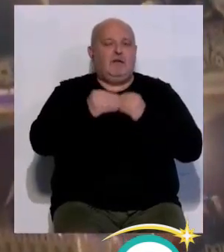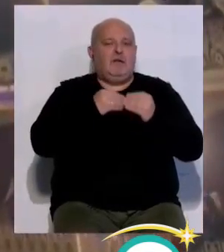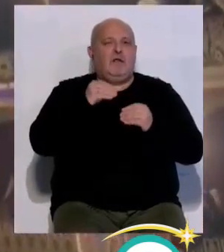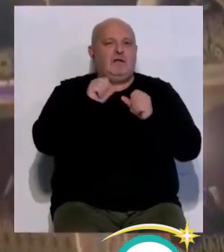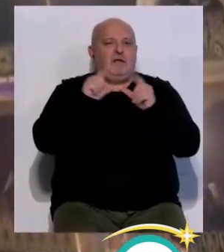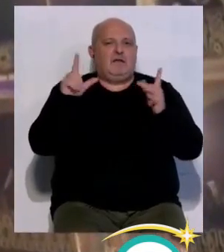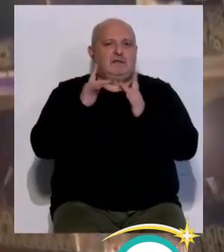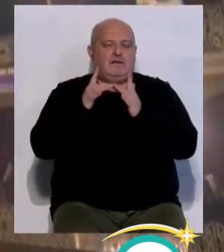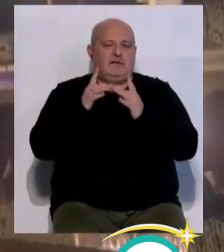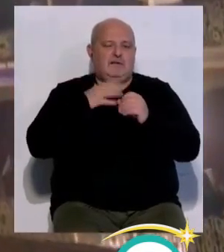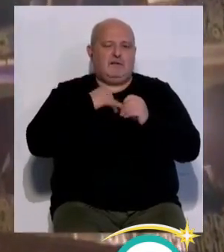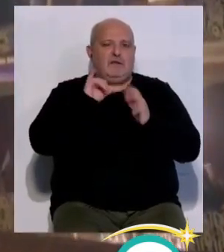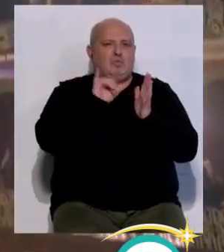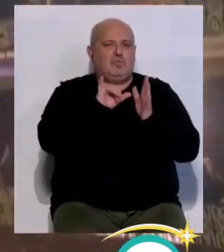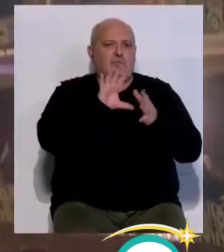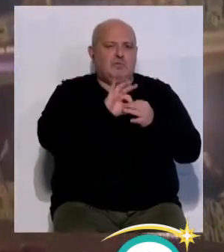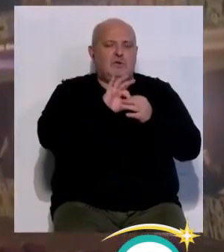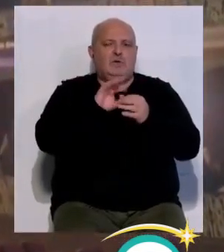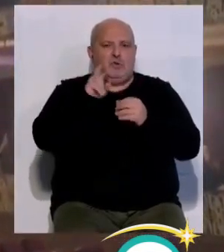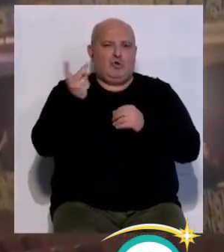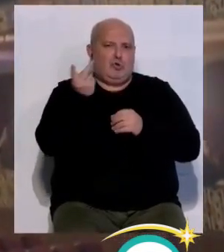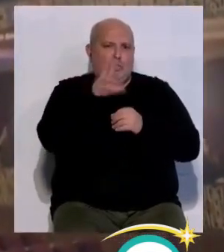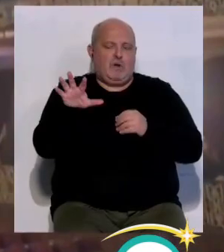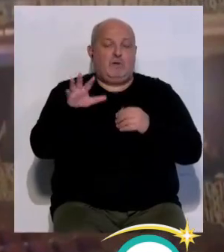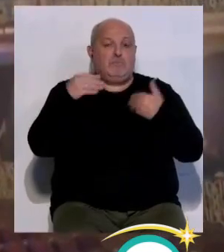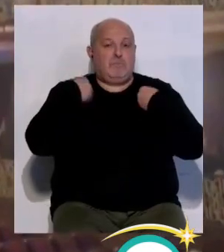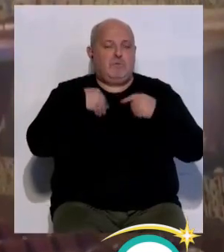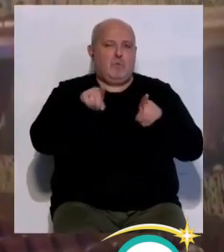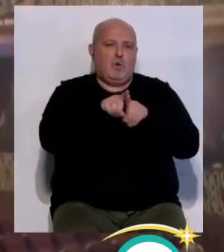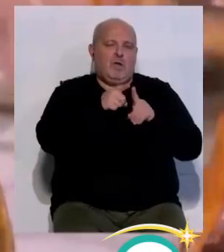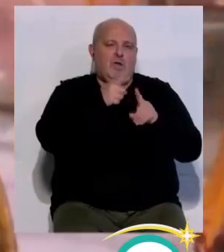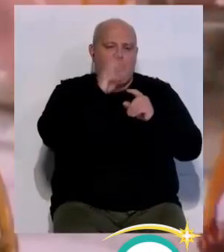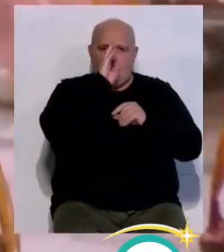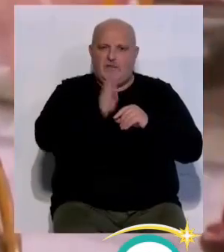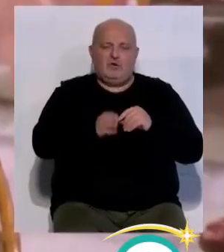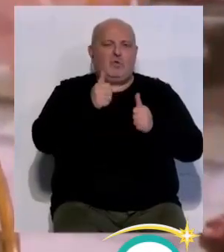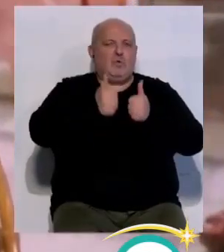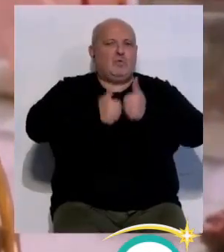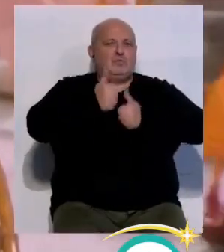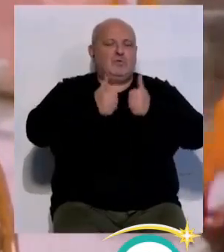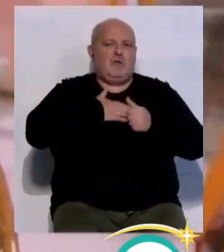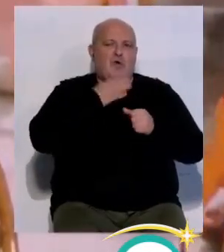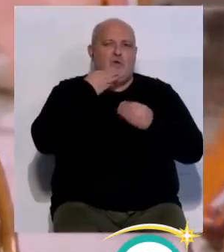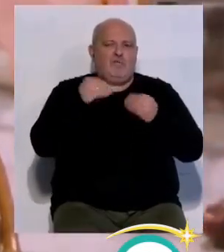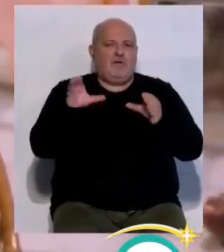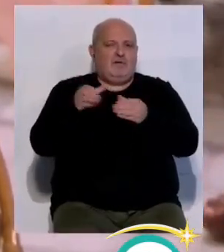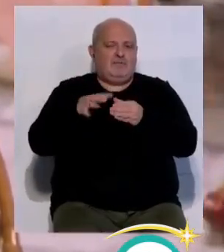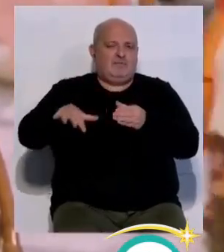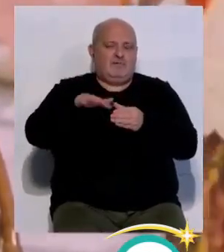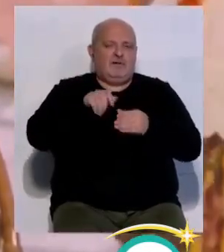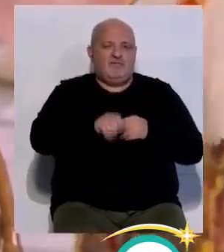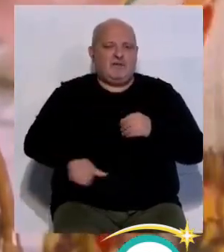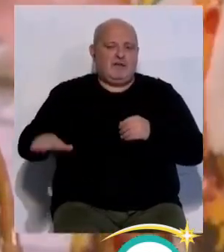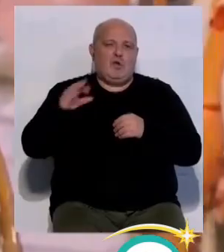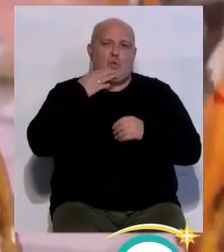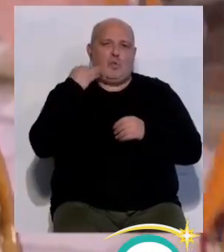canal de TDT en streaming y a través de YouTube. Las mismas vías en directo para el concurso de la cantera en las modalidades